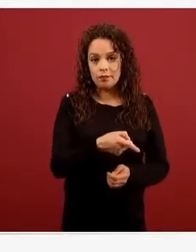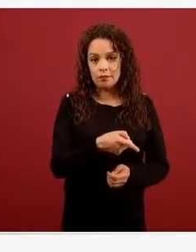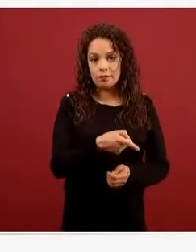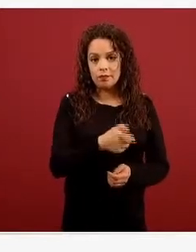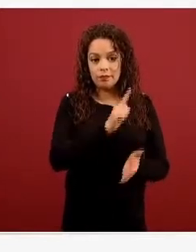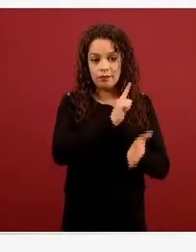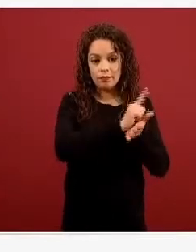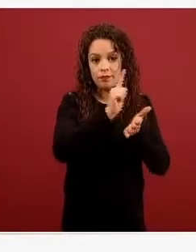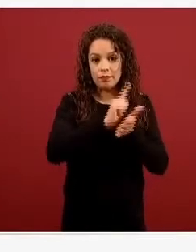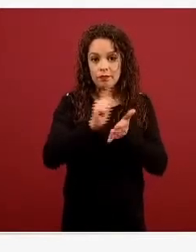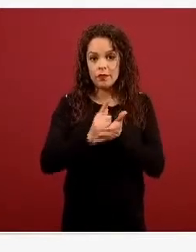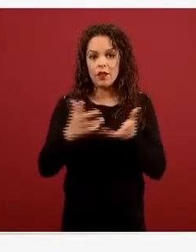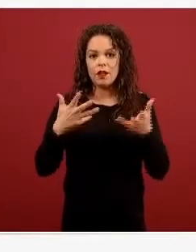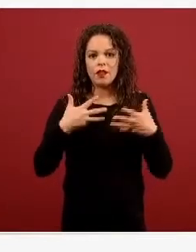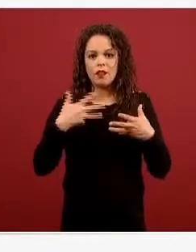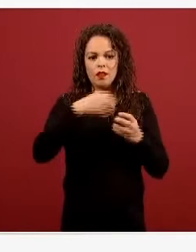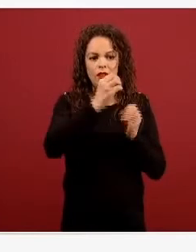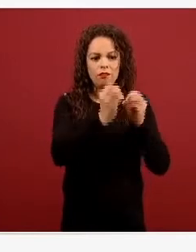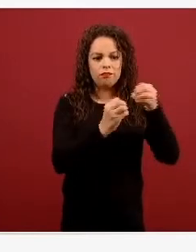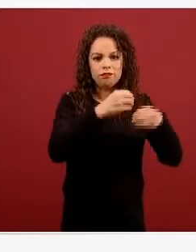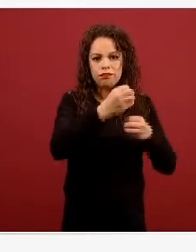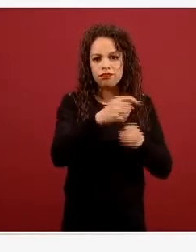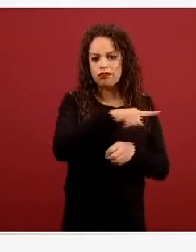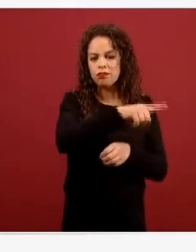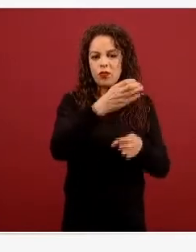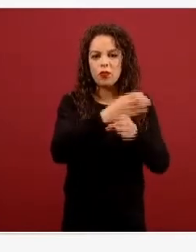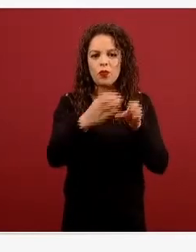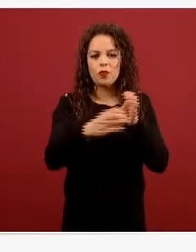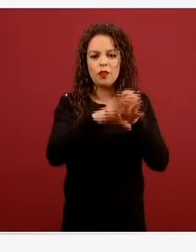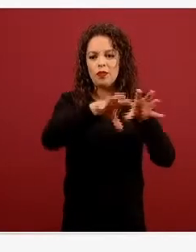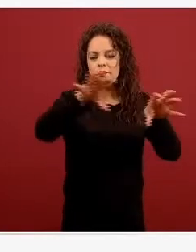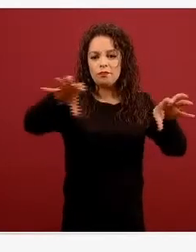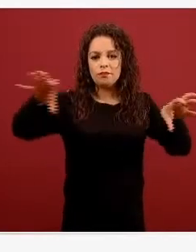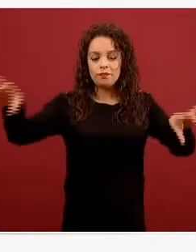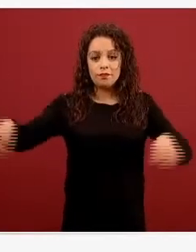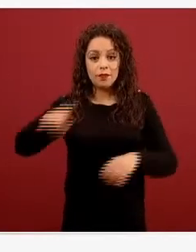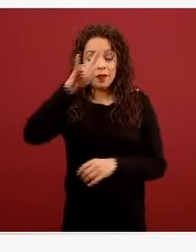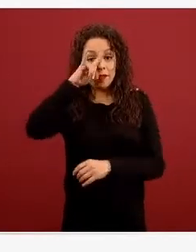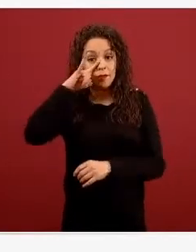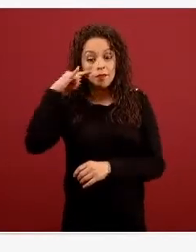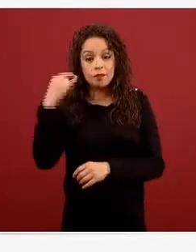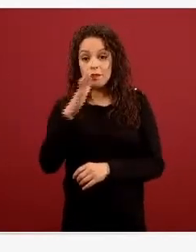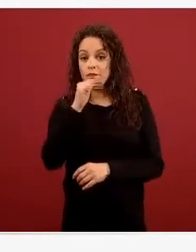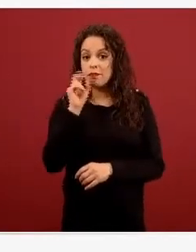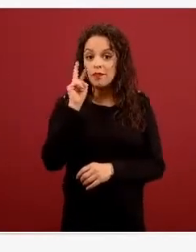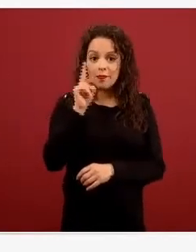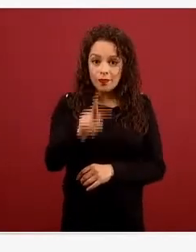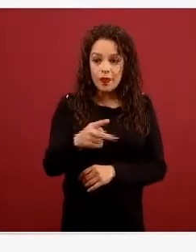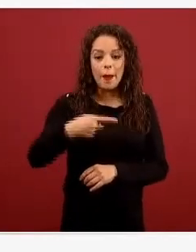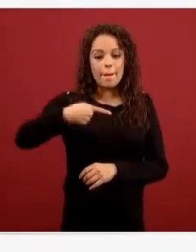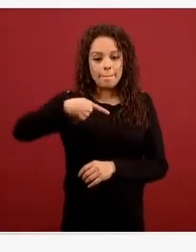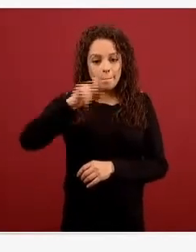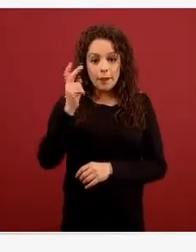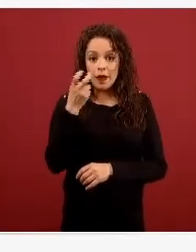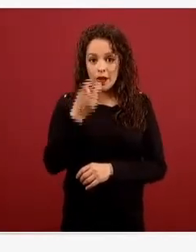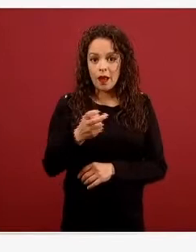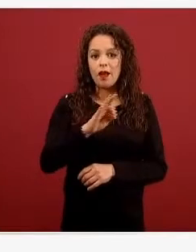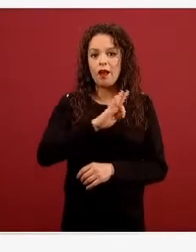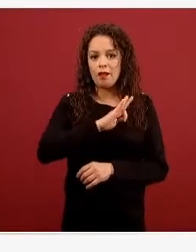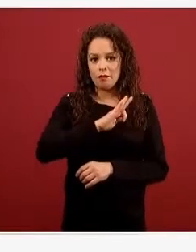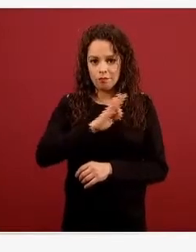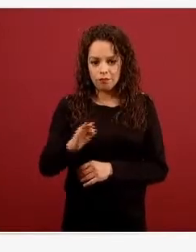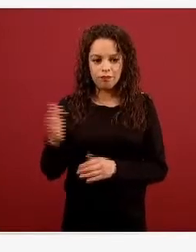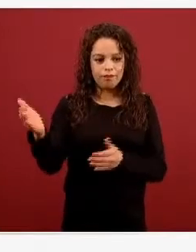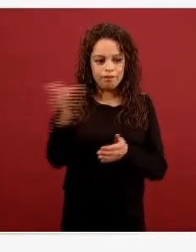orgánicas que puedan estar en las superficies que no logramos ver, pero sin embargo con esta medida podemos arrastrar